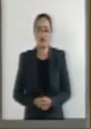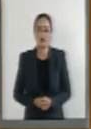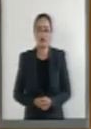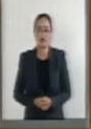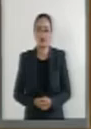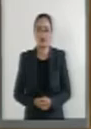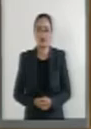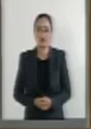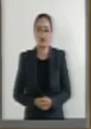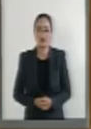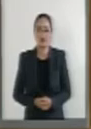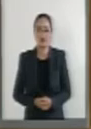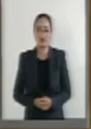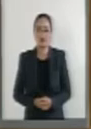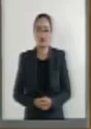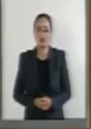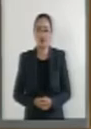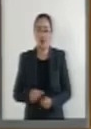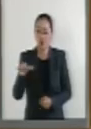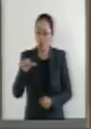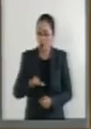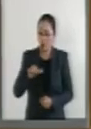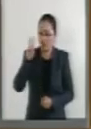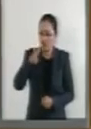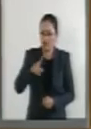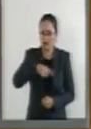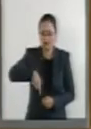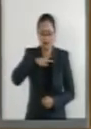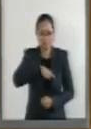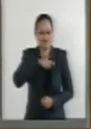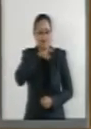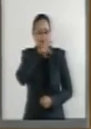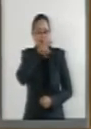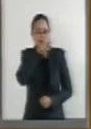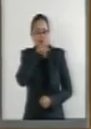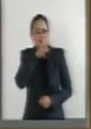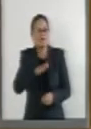Hoy es un día de gran preocupación.